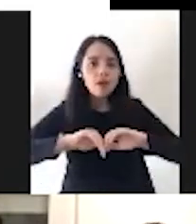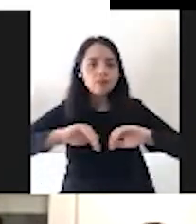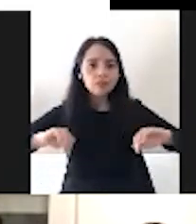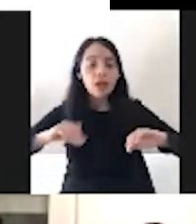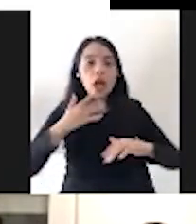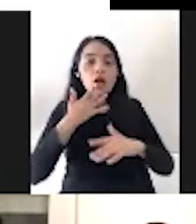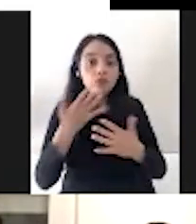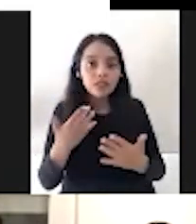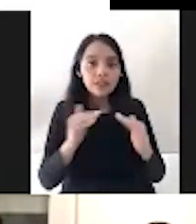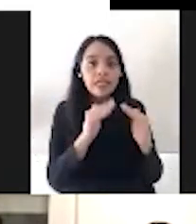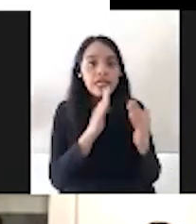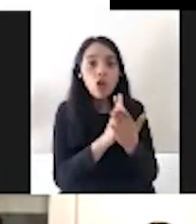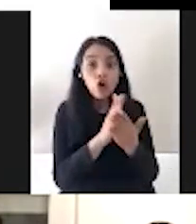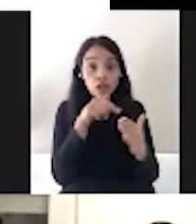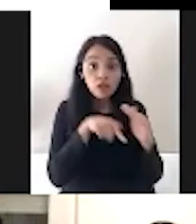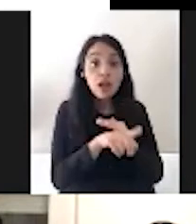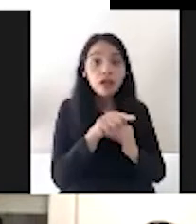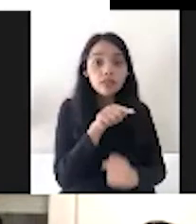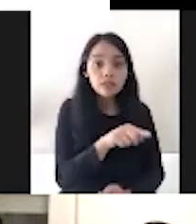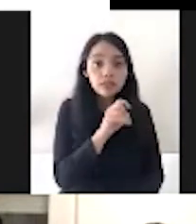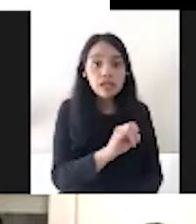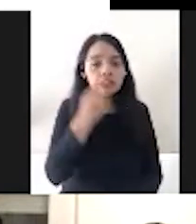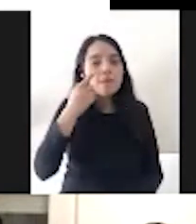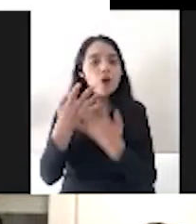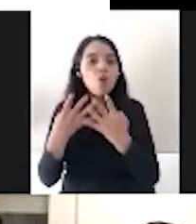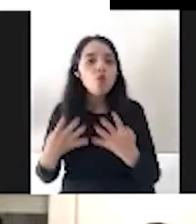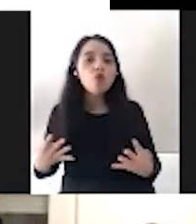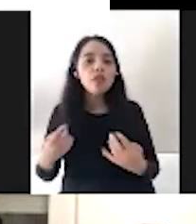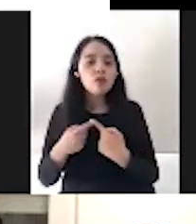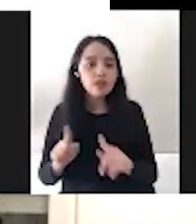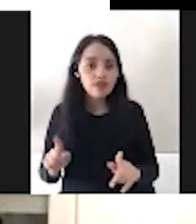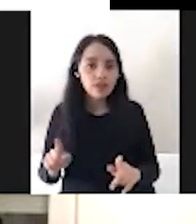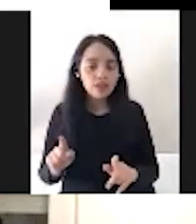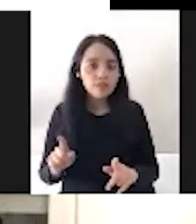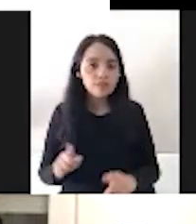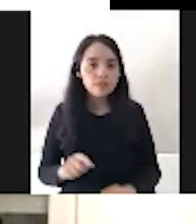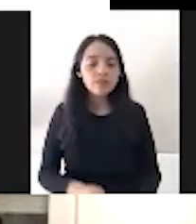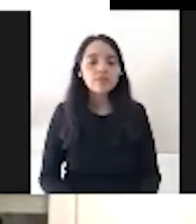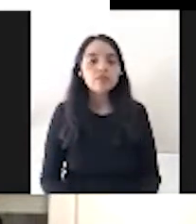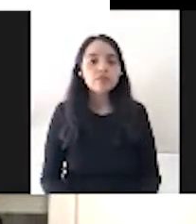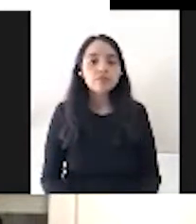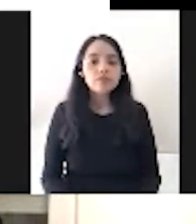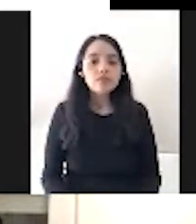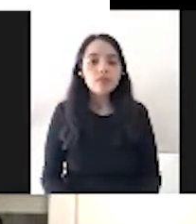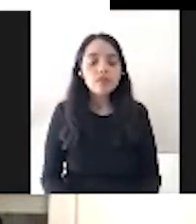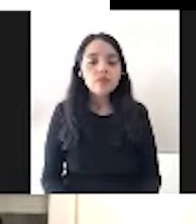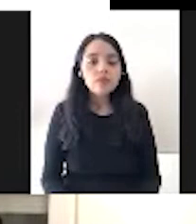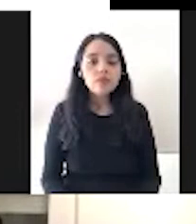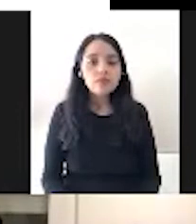pero con un currículum diferente, con un esquema diferente. Debemos decir que también dentro